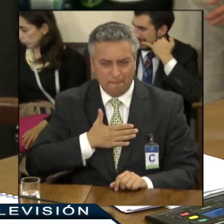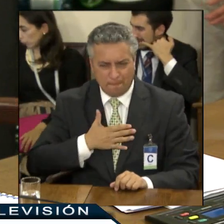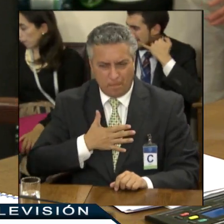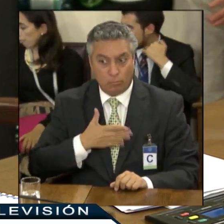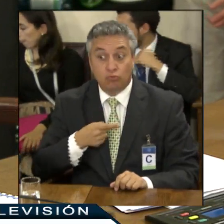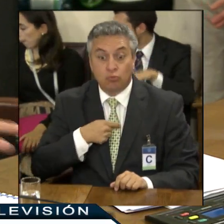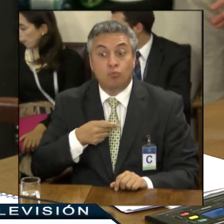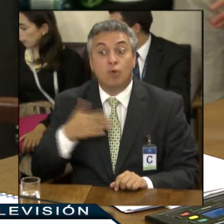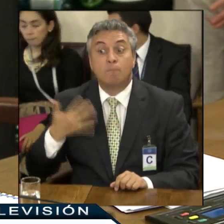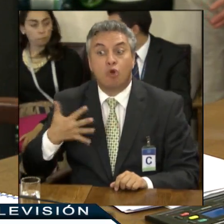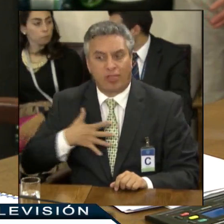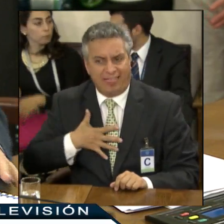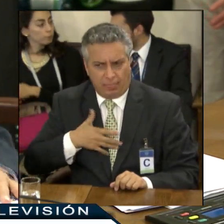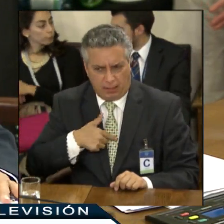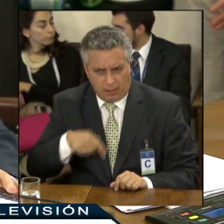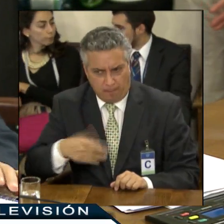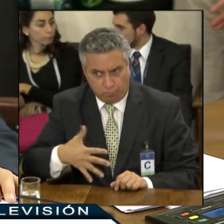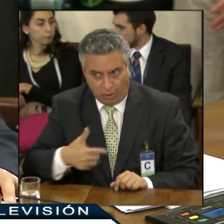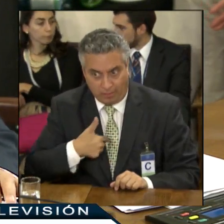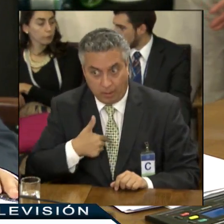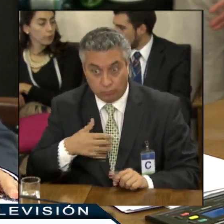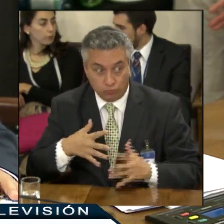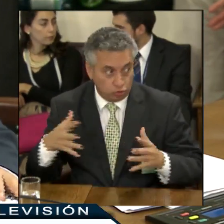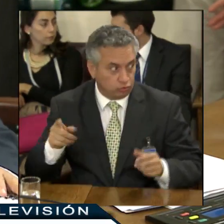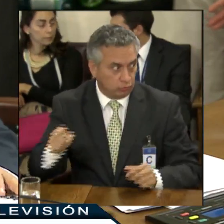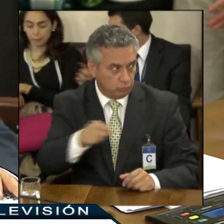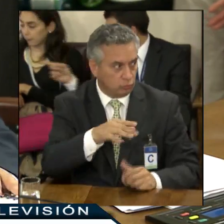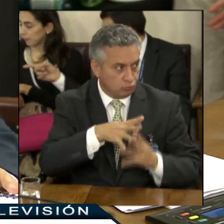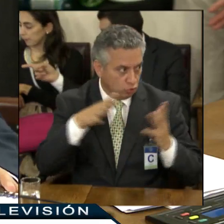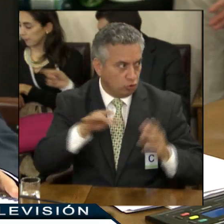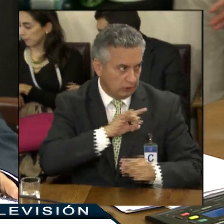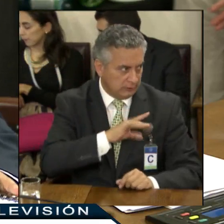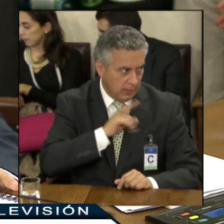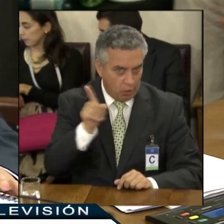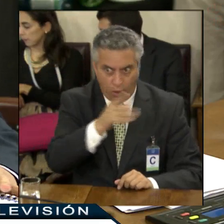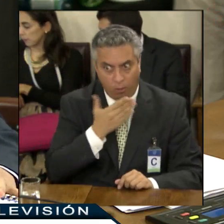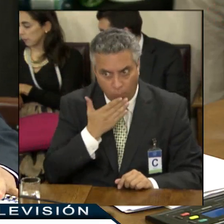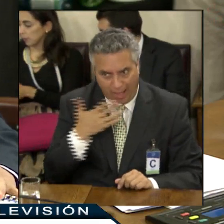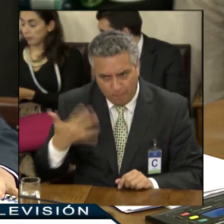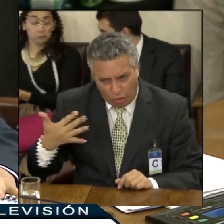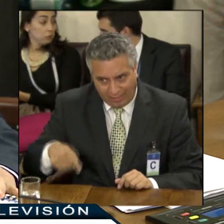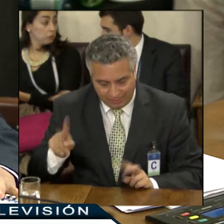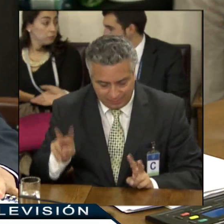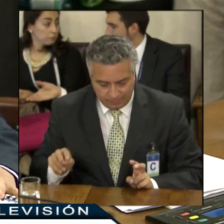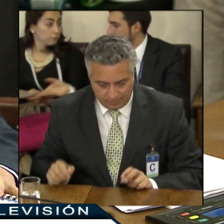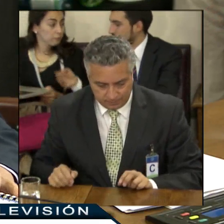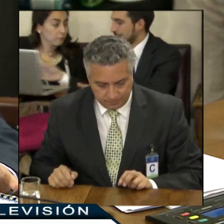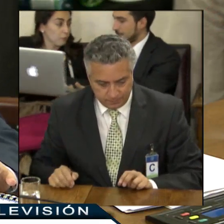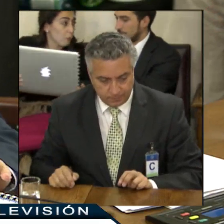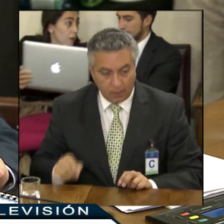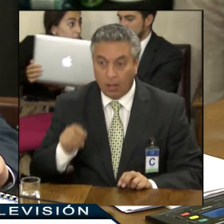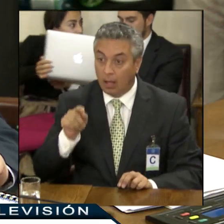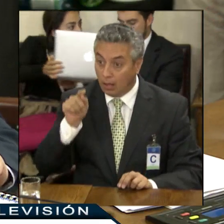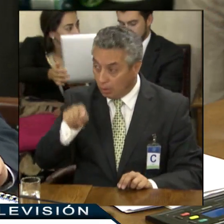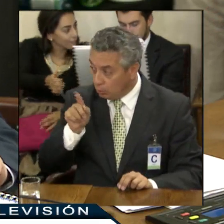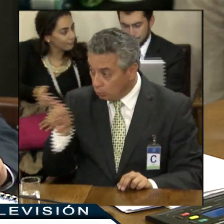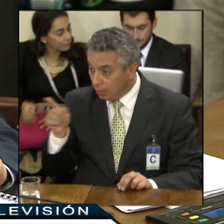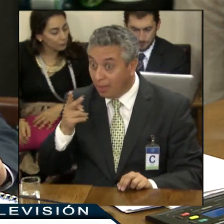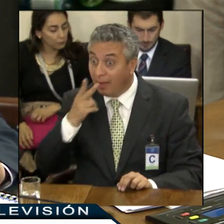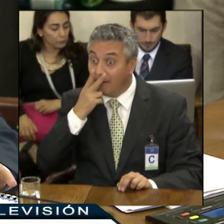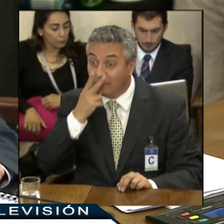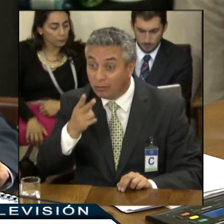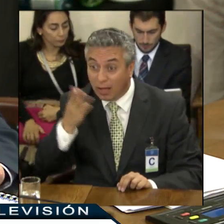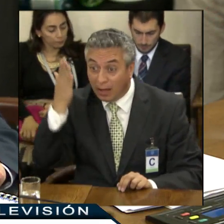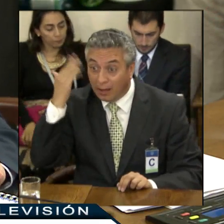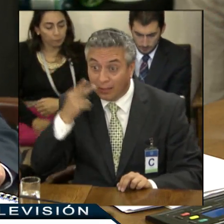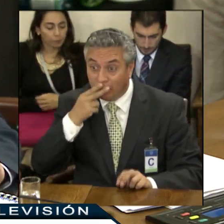mucho como le llega a muchos de nosotros a muchos de los chilenos ustedes veían cuando está la La